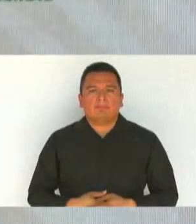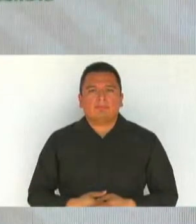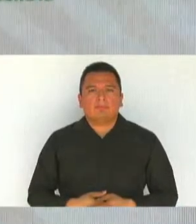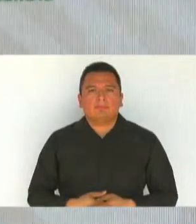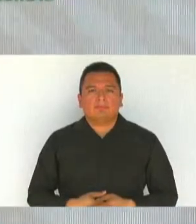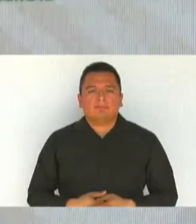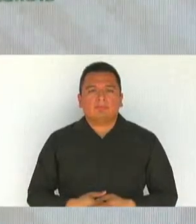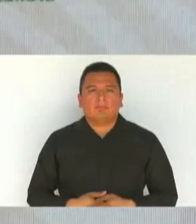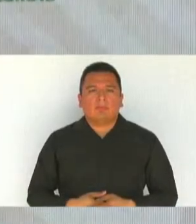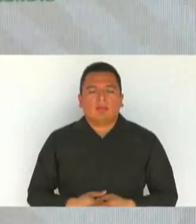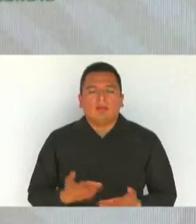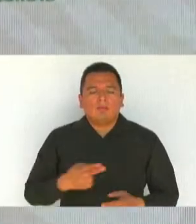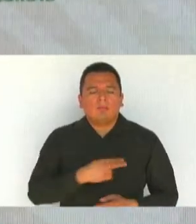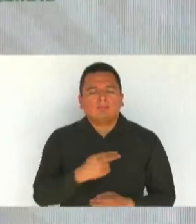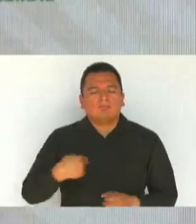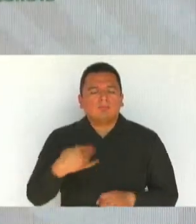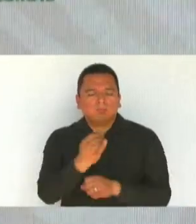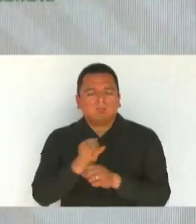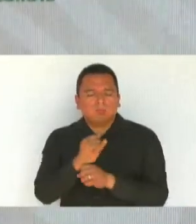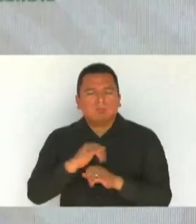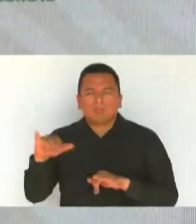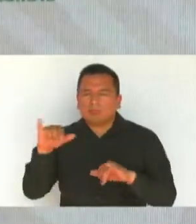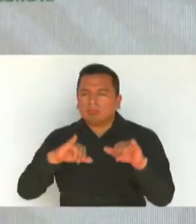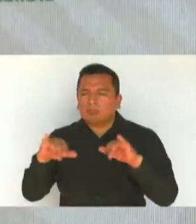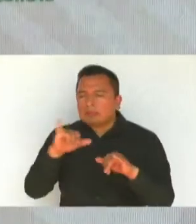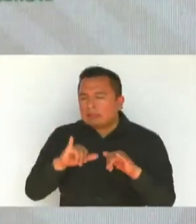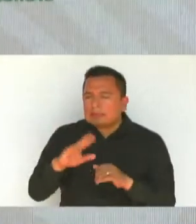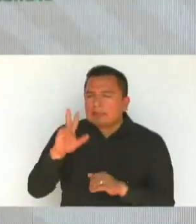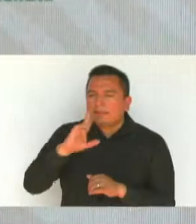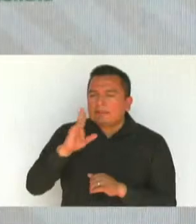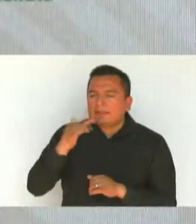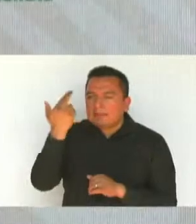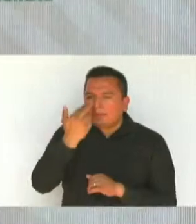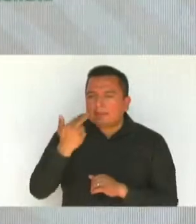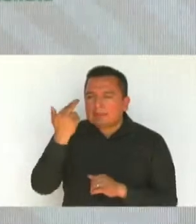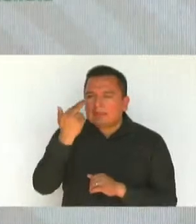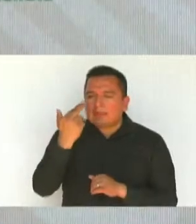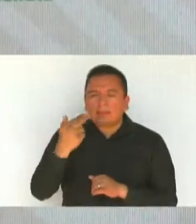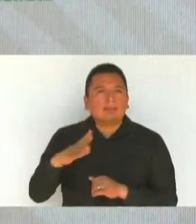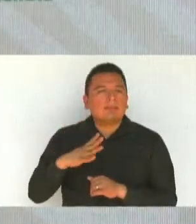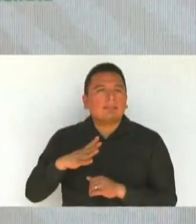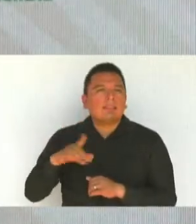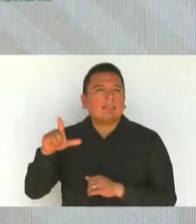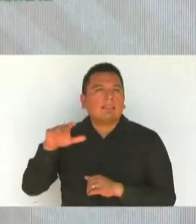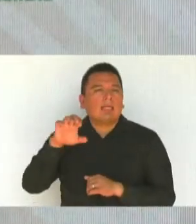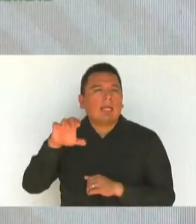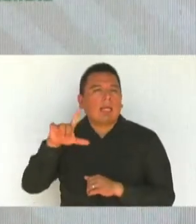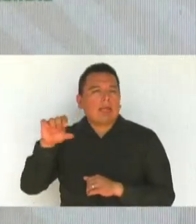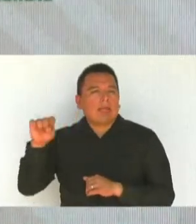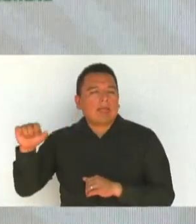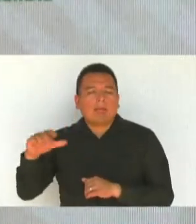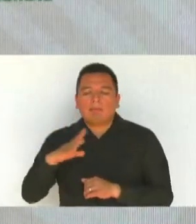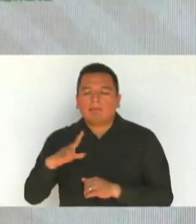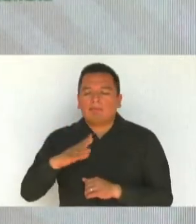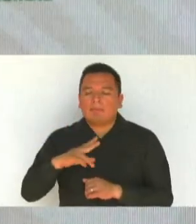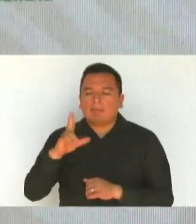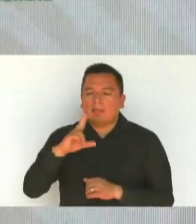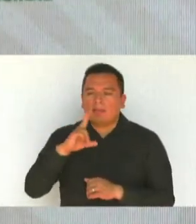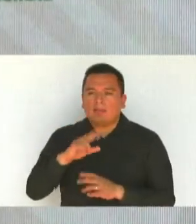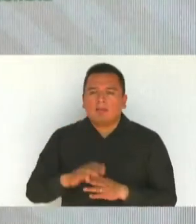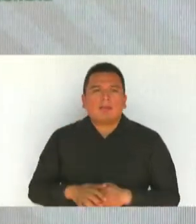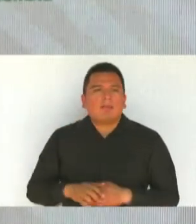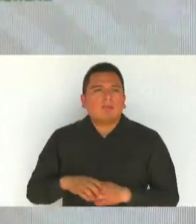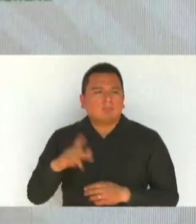evidencia científica, ELSA entonces despliega usando medios digitales para buscar un mayor